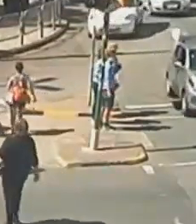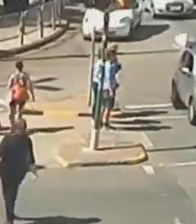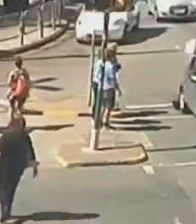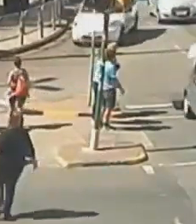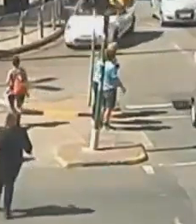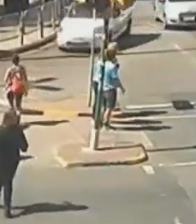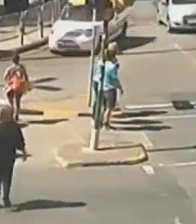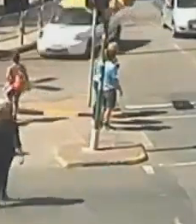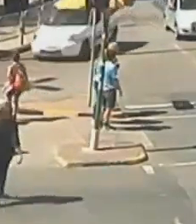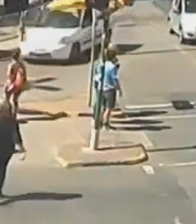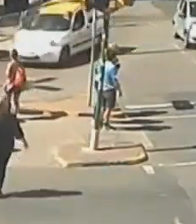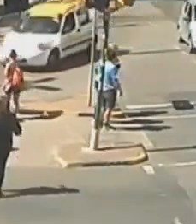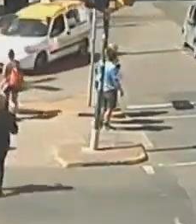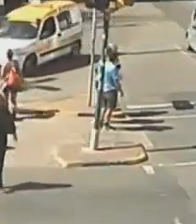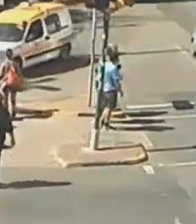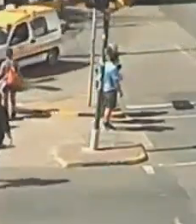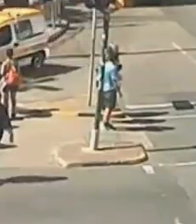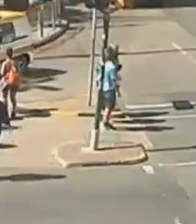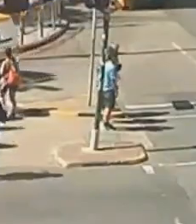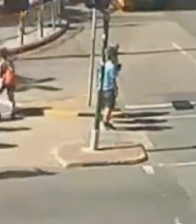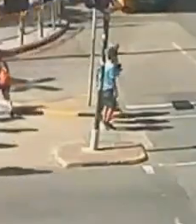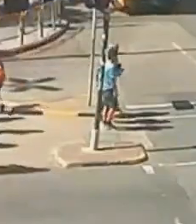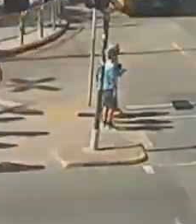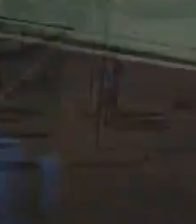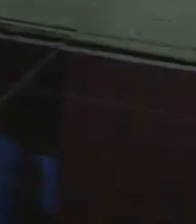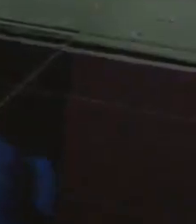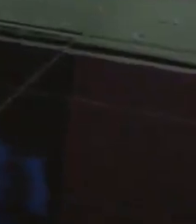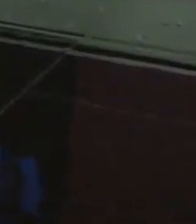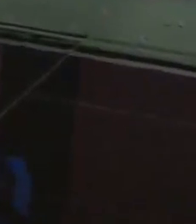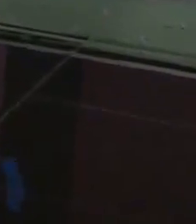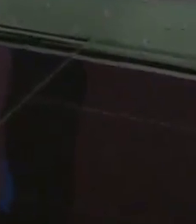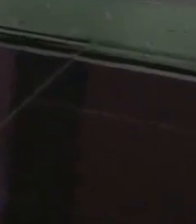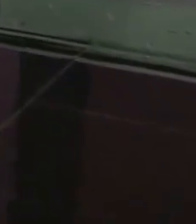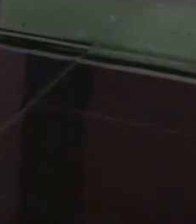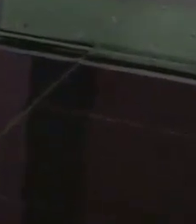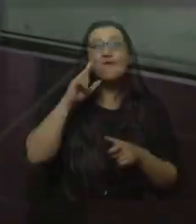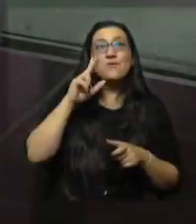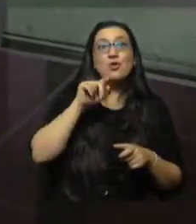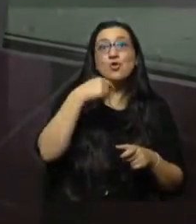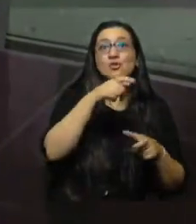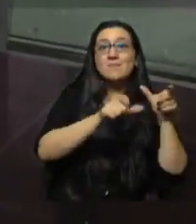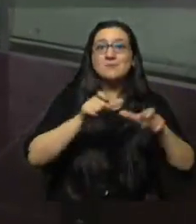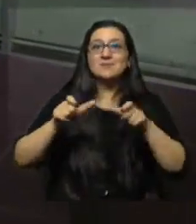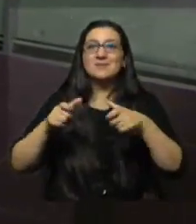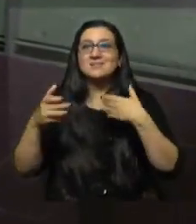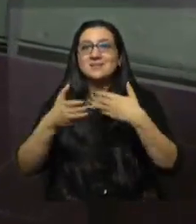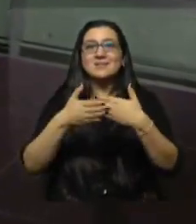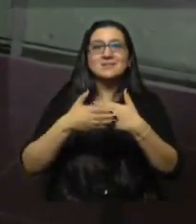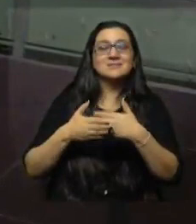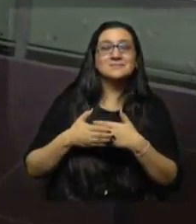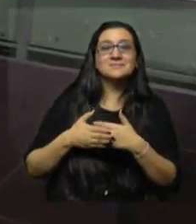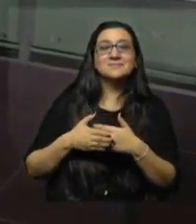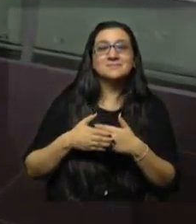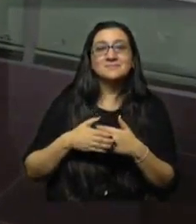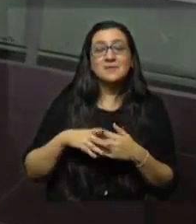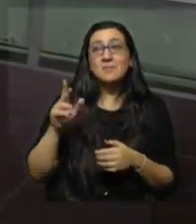Porque tiene gente que tiene espíritu de tribuna y dice, no, qué lindo verlo en la casa. No, hay gente que tiene espíritu de tribuna, de verlo con otros al lado, cerca. Entonces se va por la explanada,